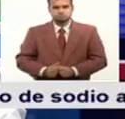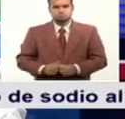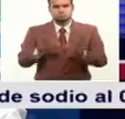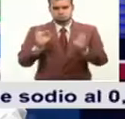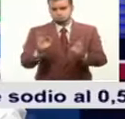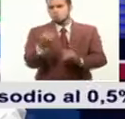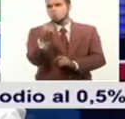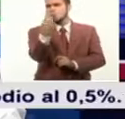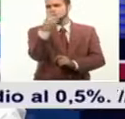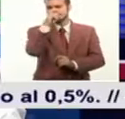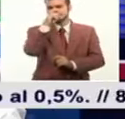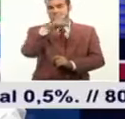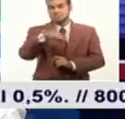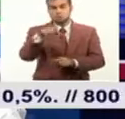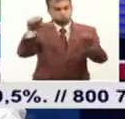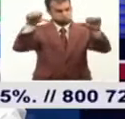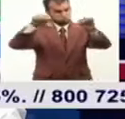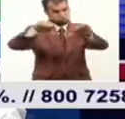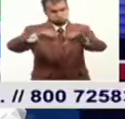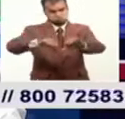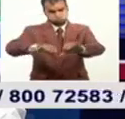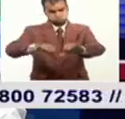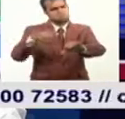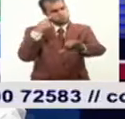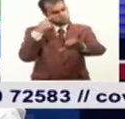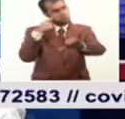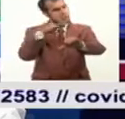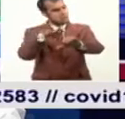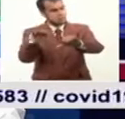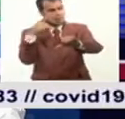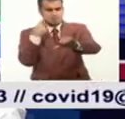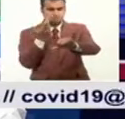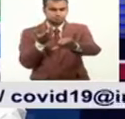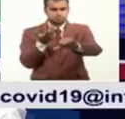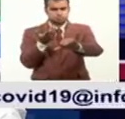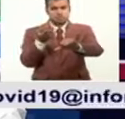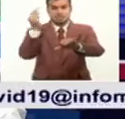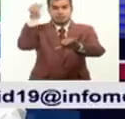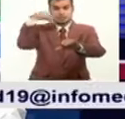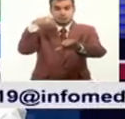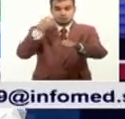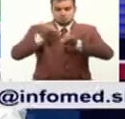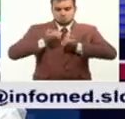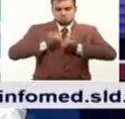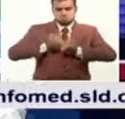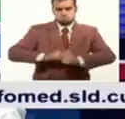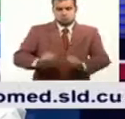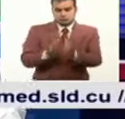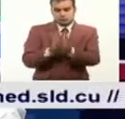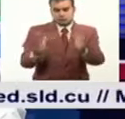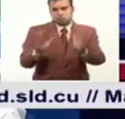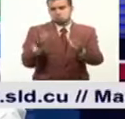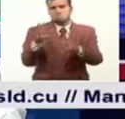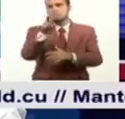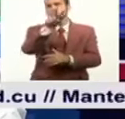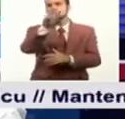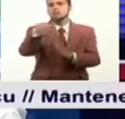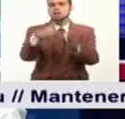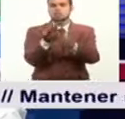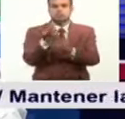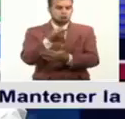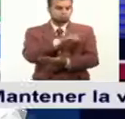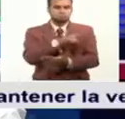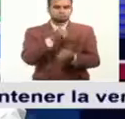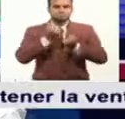crítico estable que habíamos informado, el neonato de 23 días estable, pero crítico, que